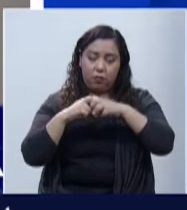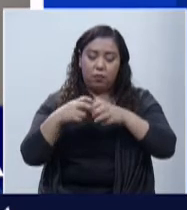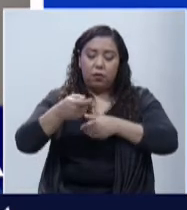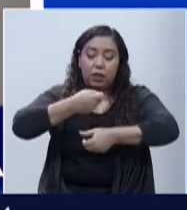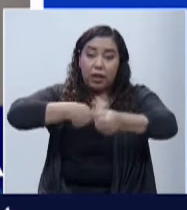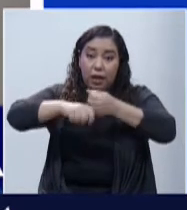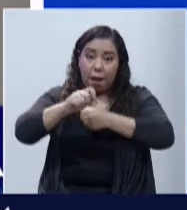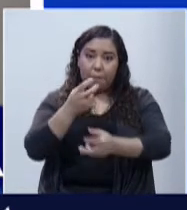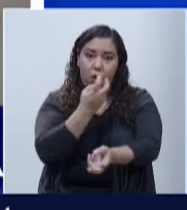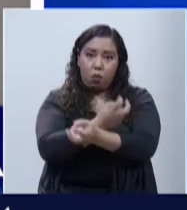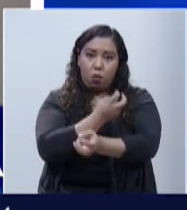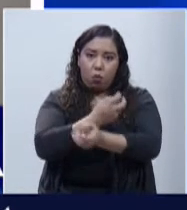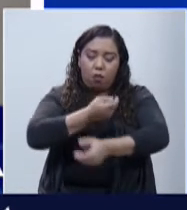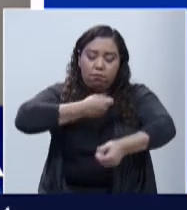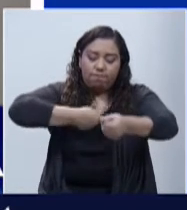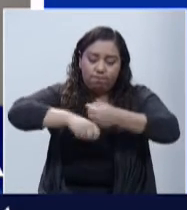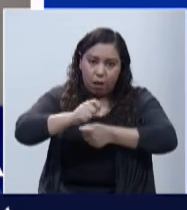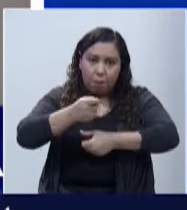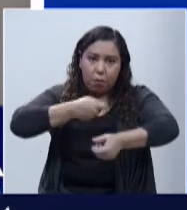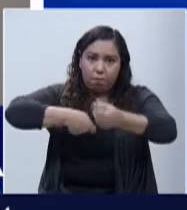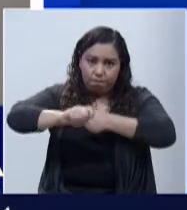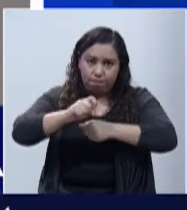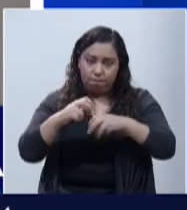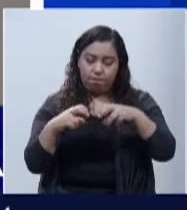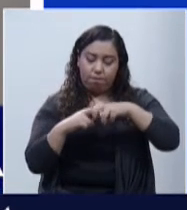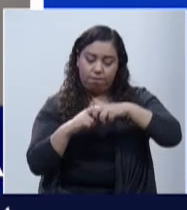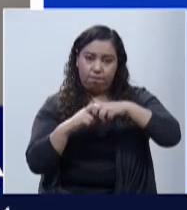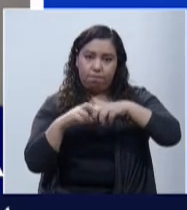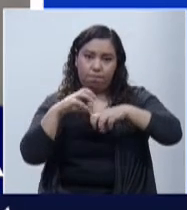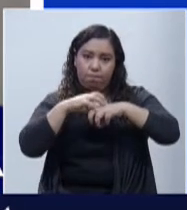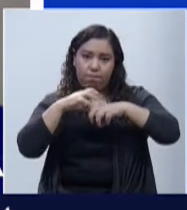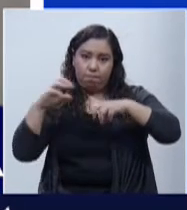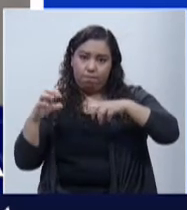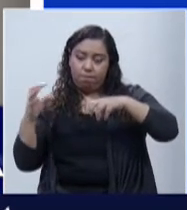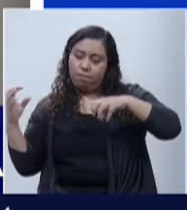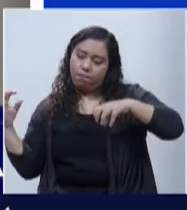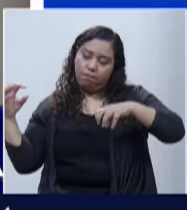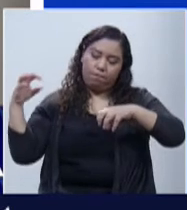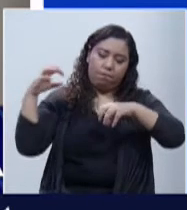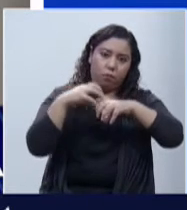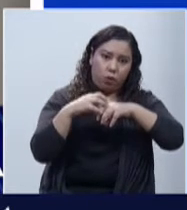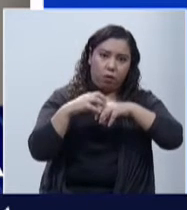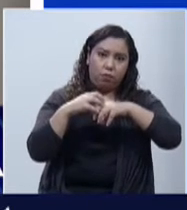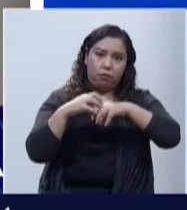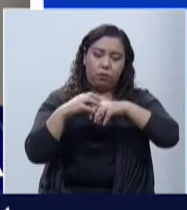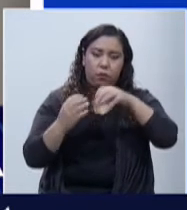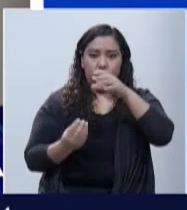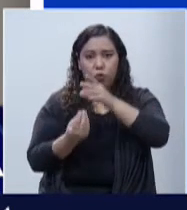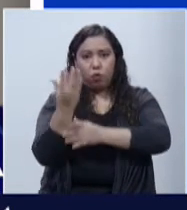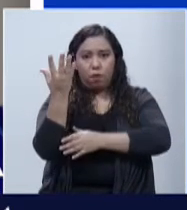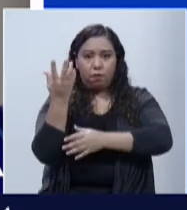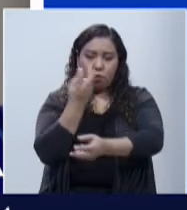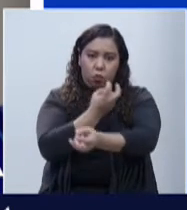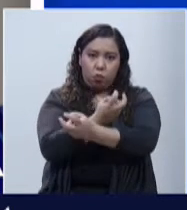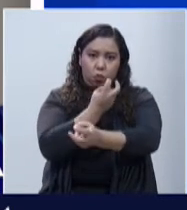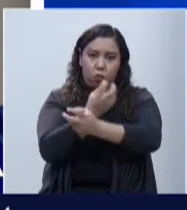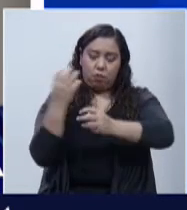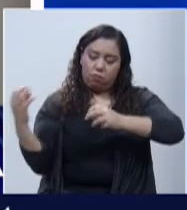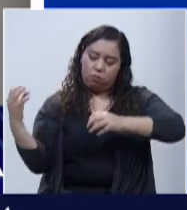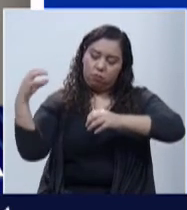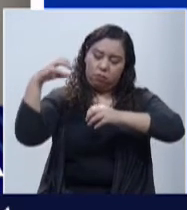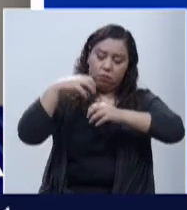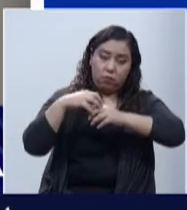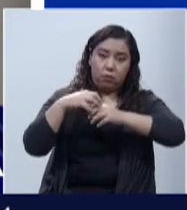prótesis o reemplazo directo de rodilla para sustituir el hueso afectado el ortopeda con su especialidad